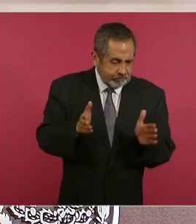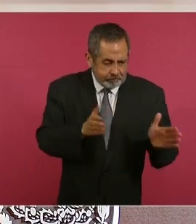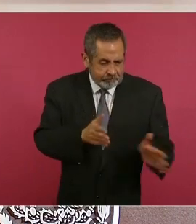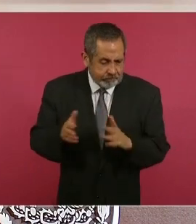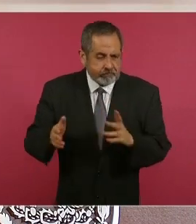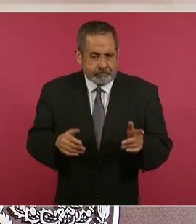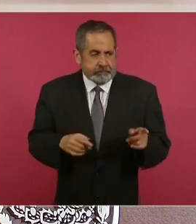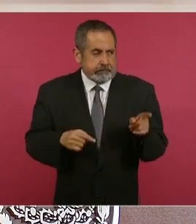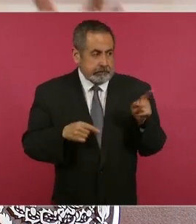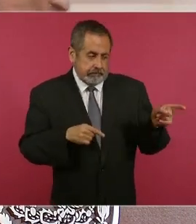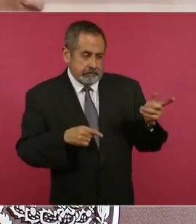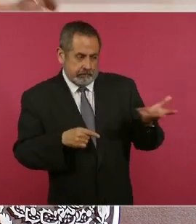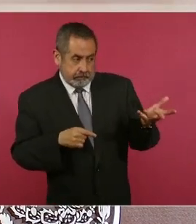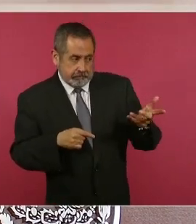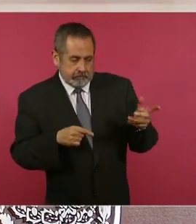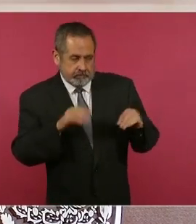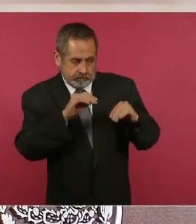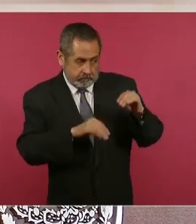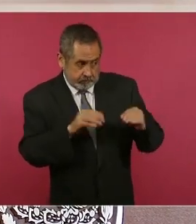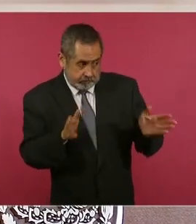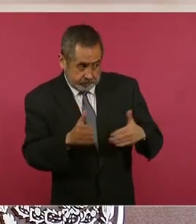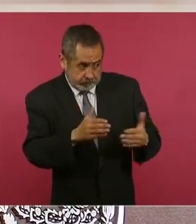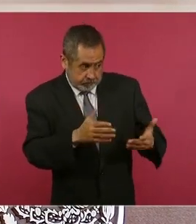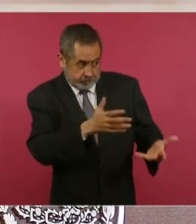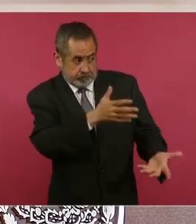y se puedan entregar